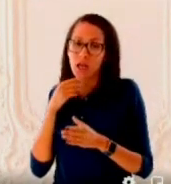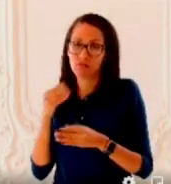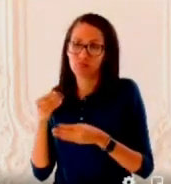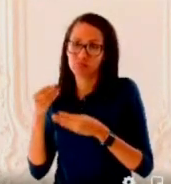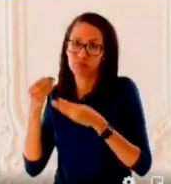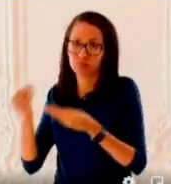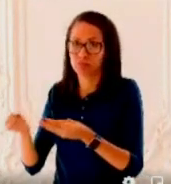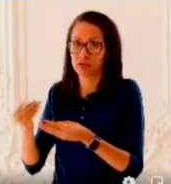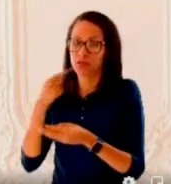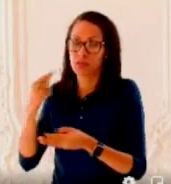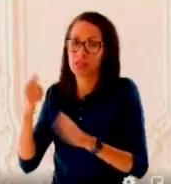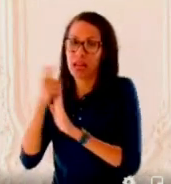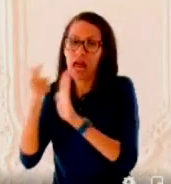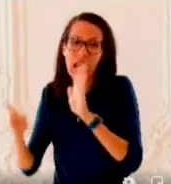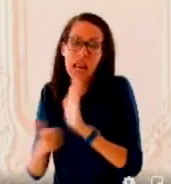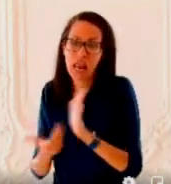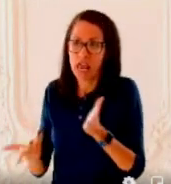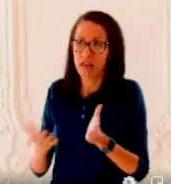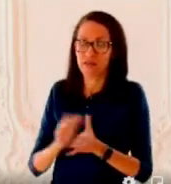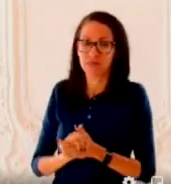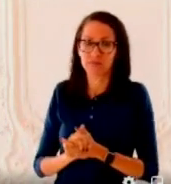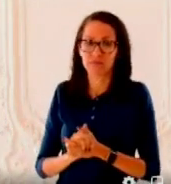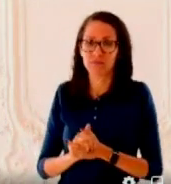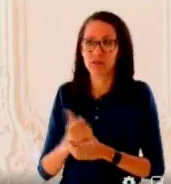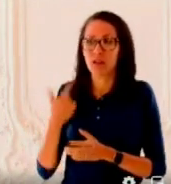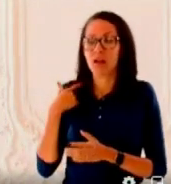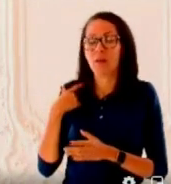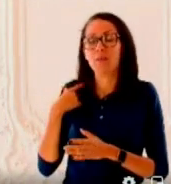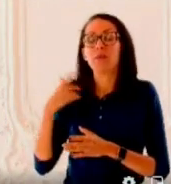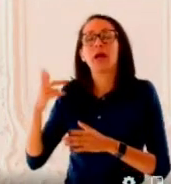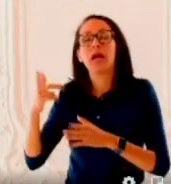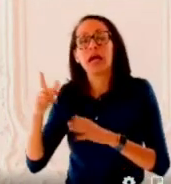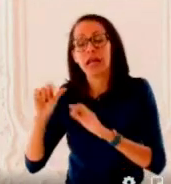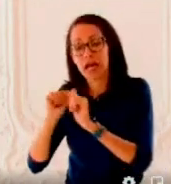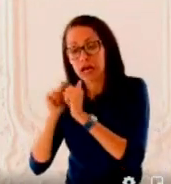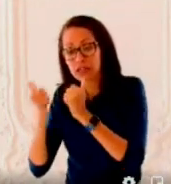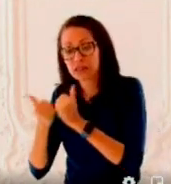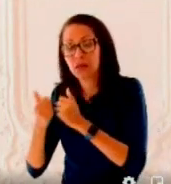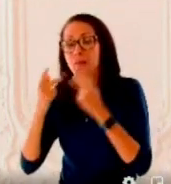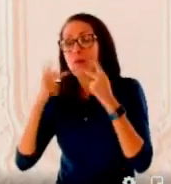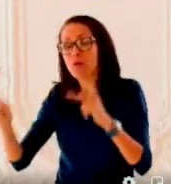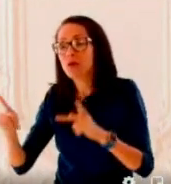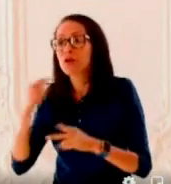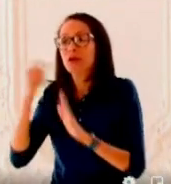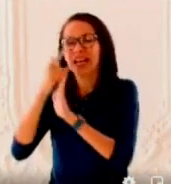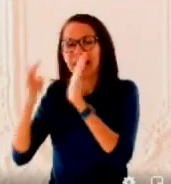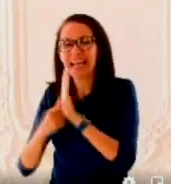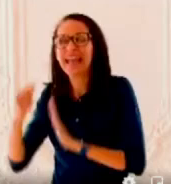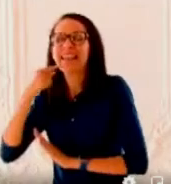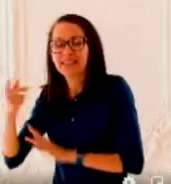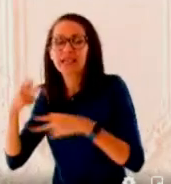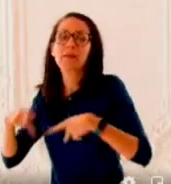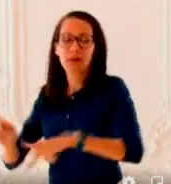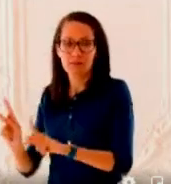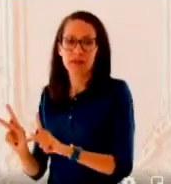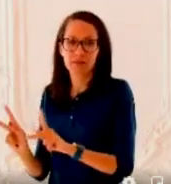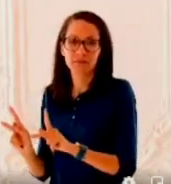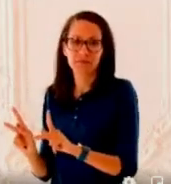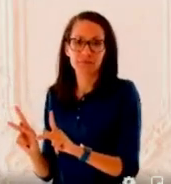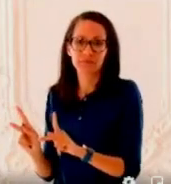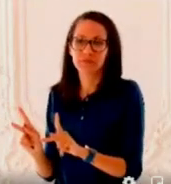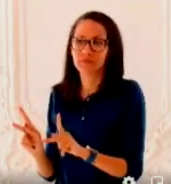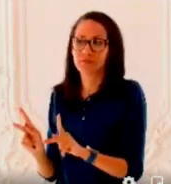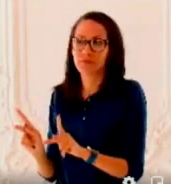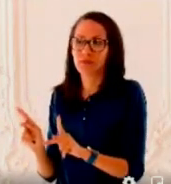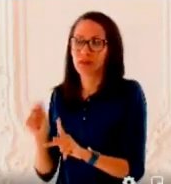esos cargos. Y en las corporaciones públicas, pues lo que la ley orgánica de la corporación pública permite. Y no